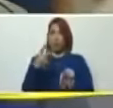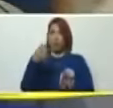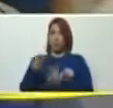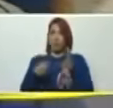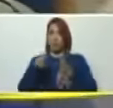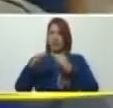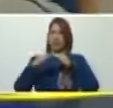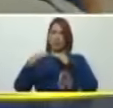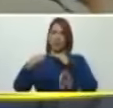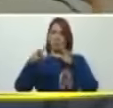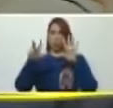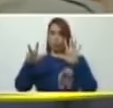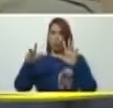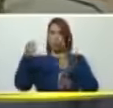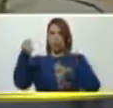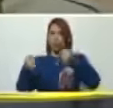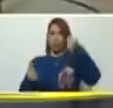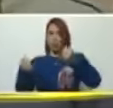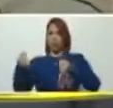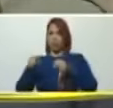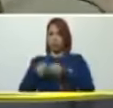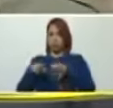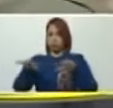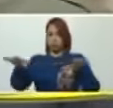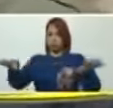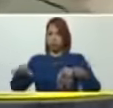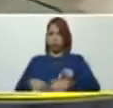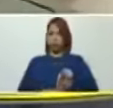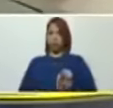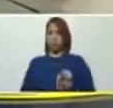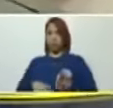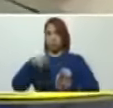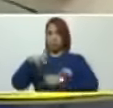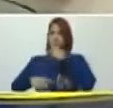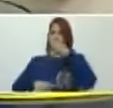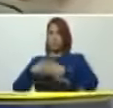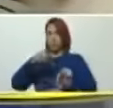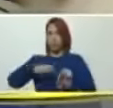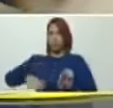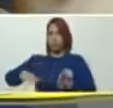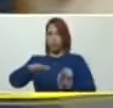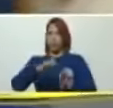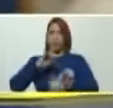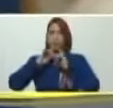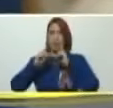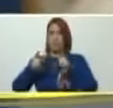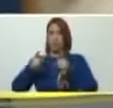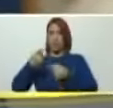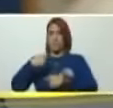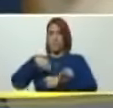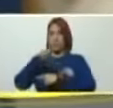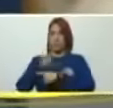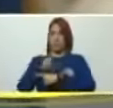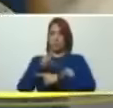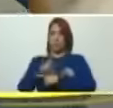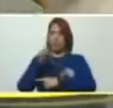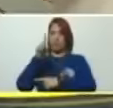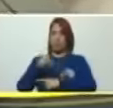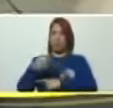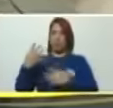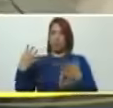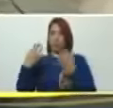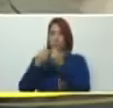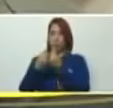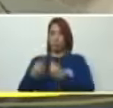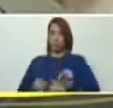gandolas que van a estar desplegadas precisamente en este plan en todas las avenidas principales. Aquí también está con